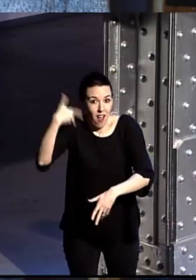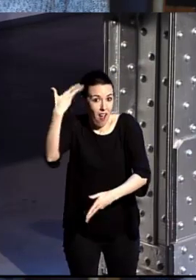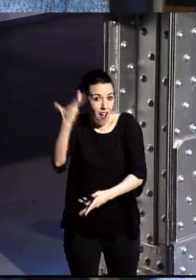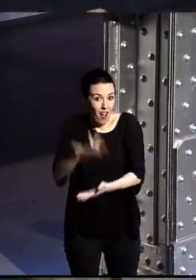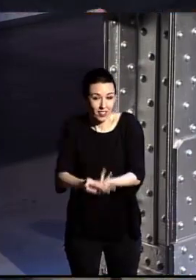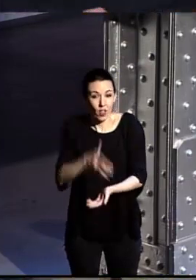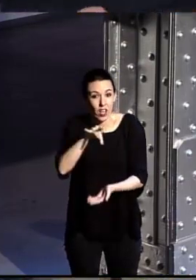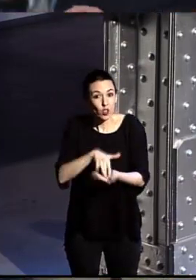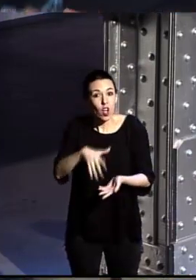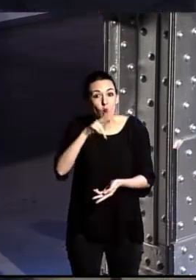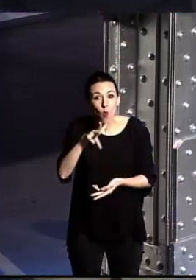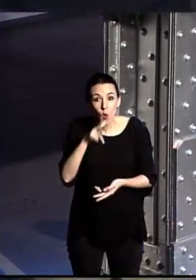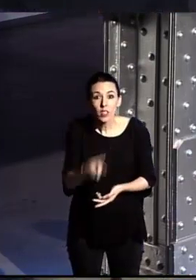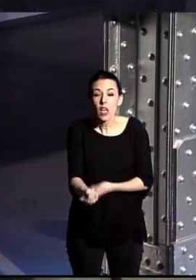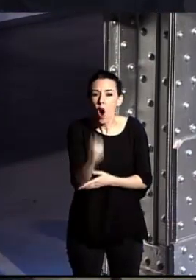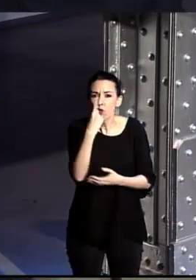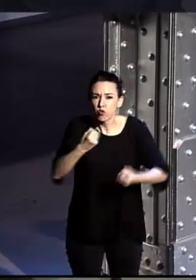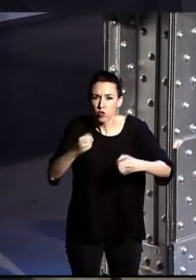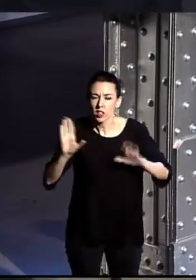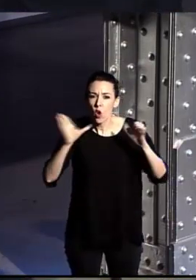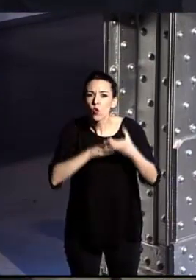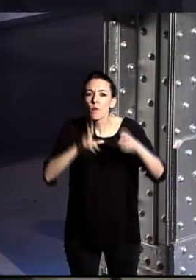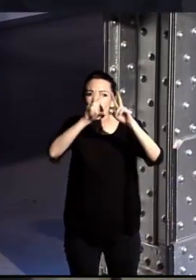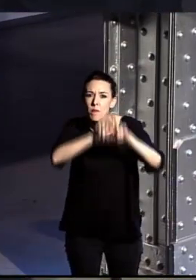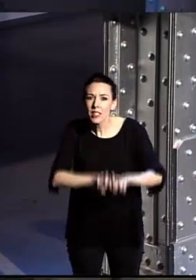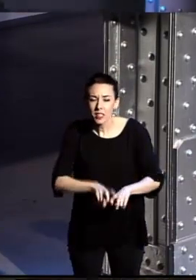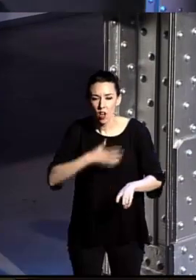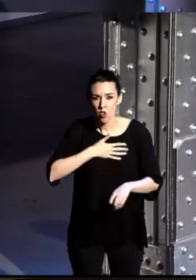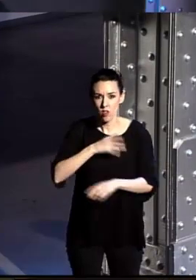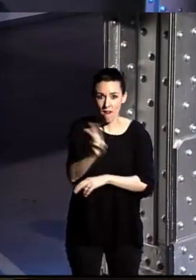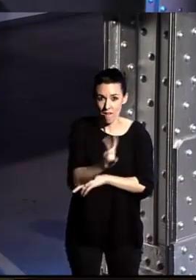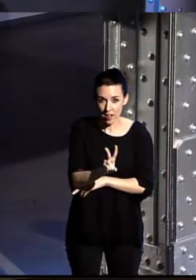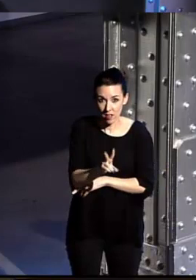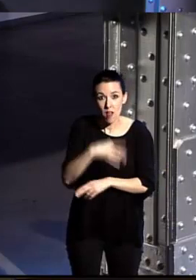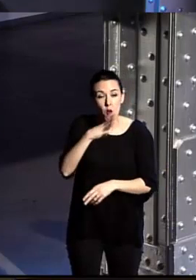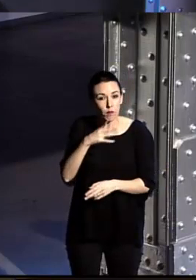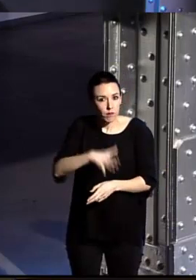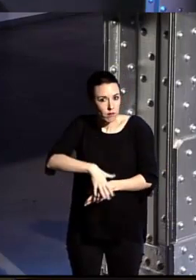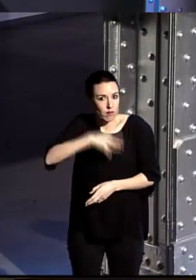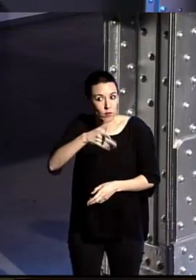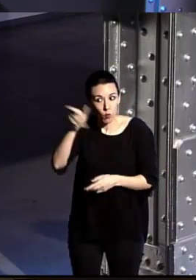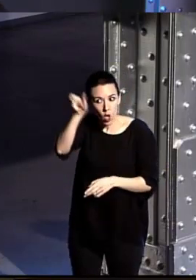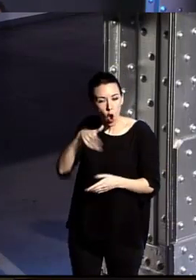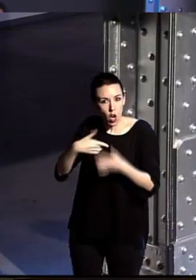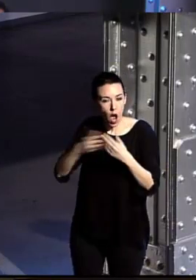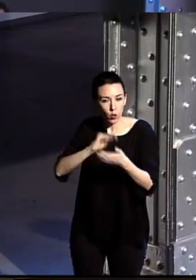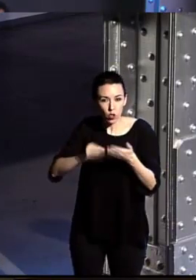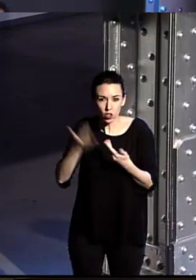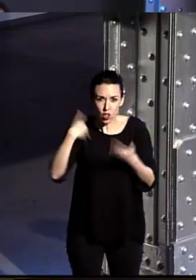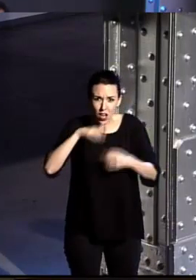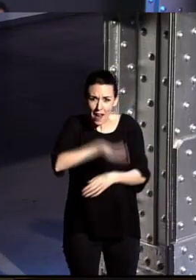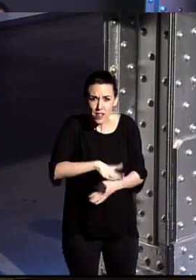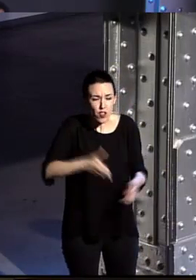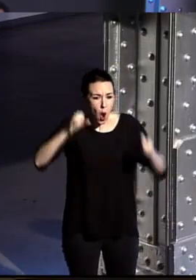momento que tenemos en Huesca un potentísimo grupo de investigación de Verne. Tal es la fascinación de este autor, ¿no?, que te llega de niño, que te